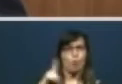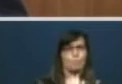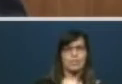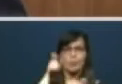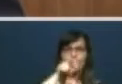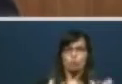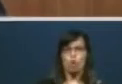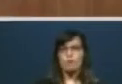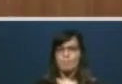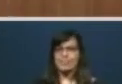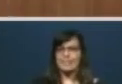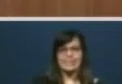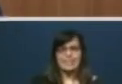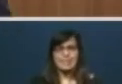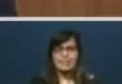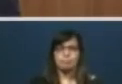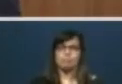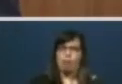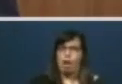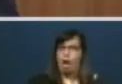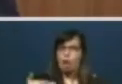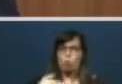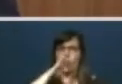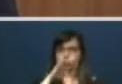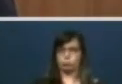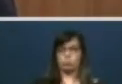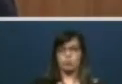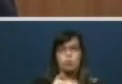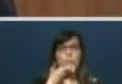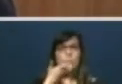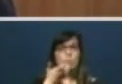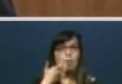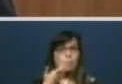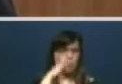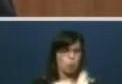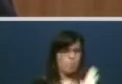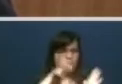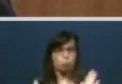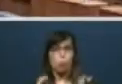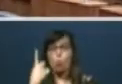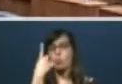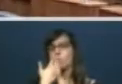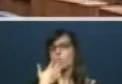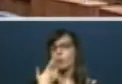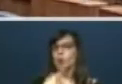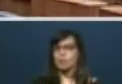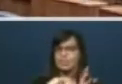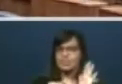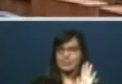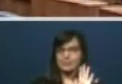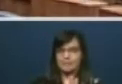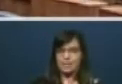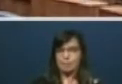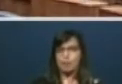más frágiles un ejemplo de entre esos programas es nuestro sistema send y lena